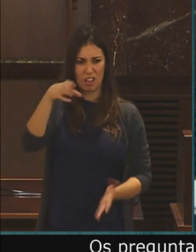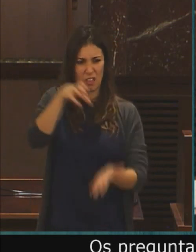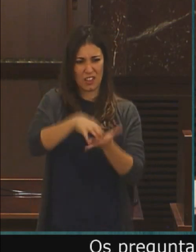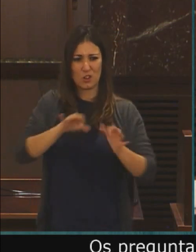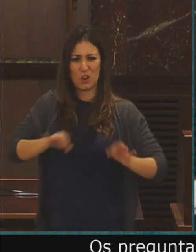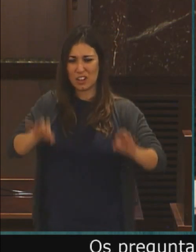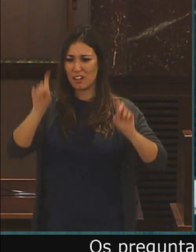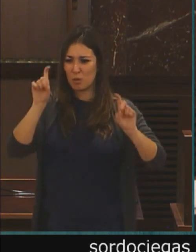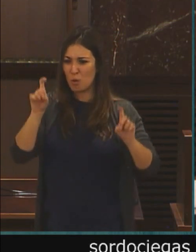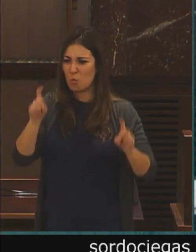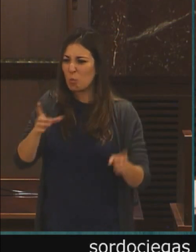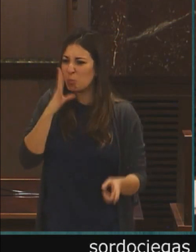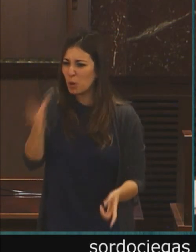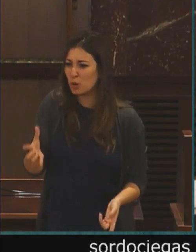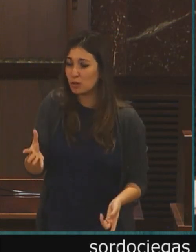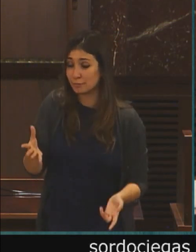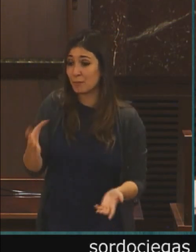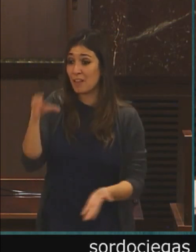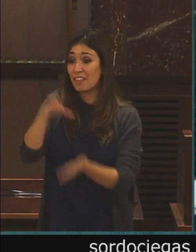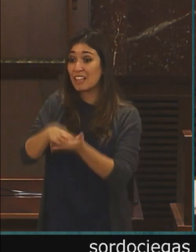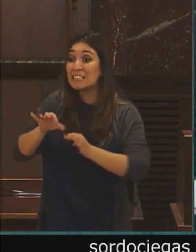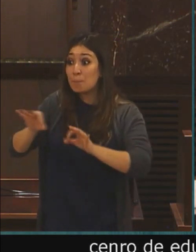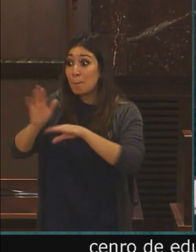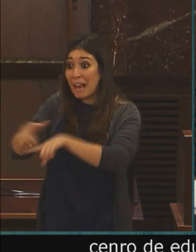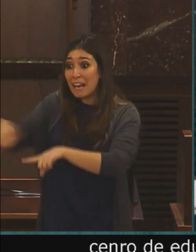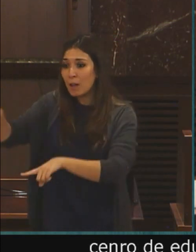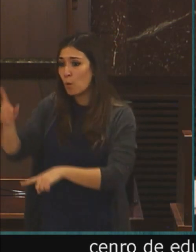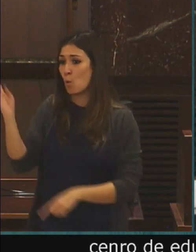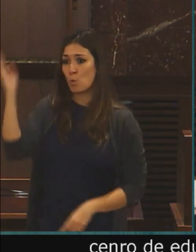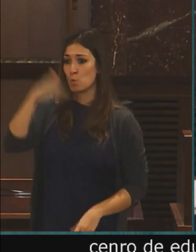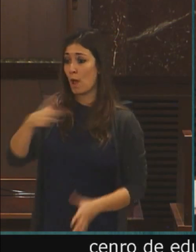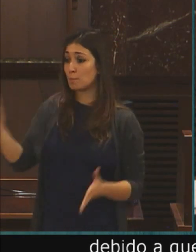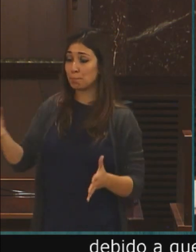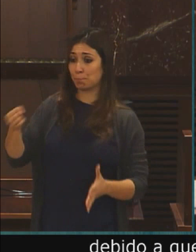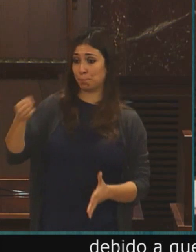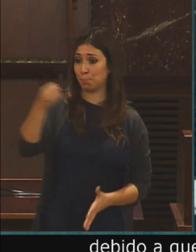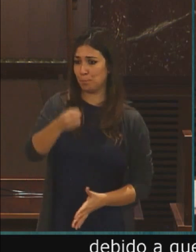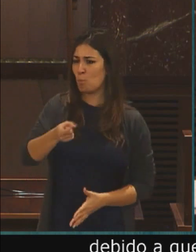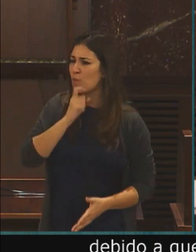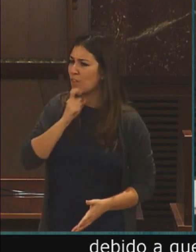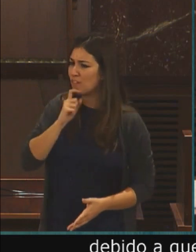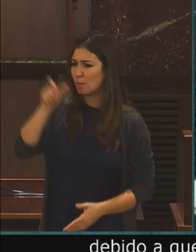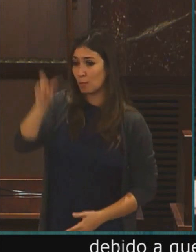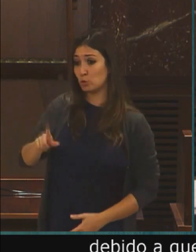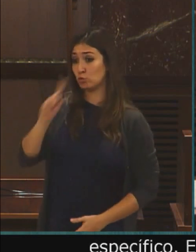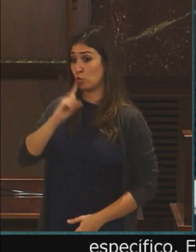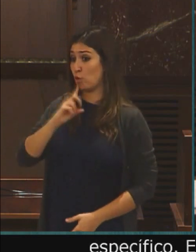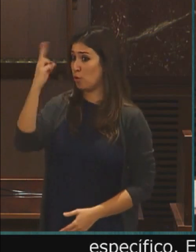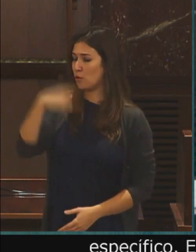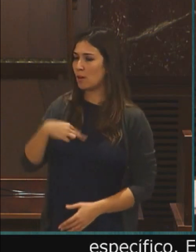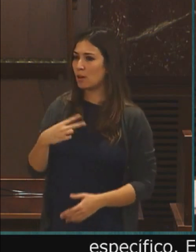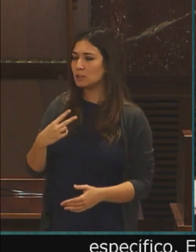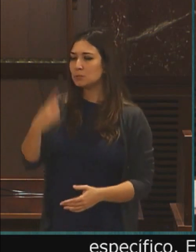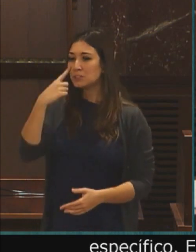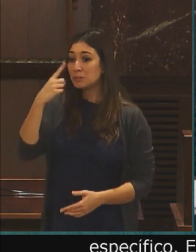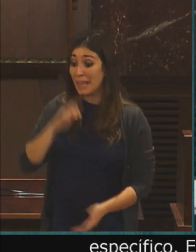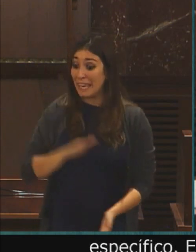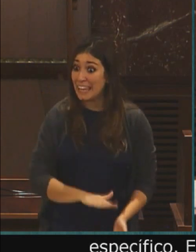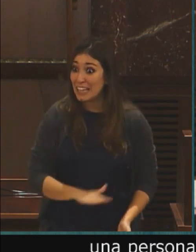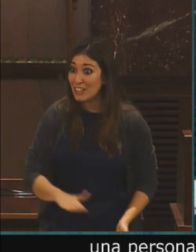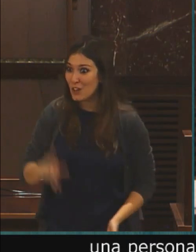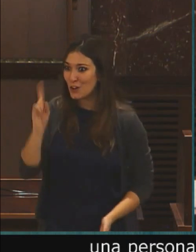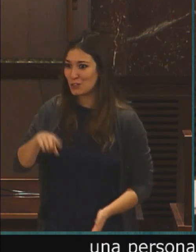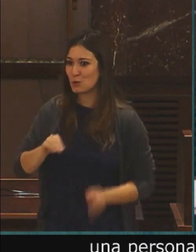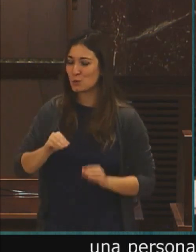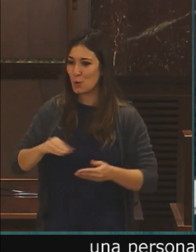centro de educación especial. Y esto es debido a que no hay un centro específico. Es muy difícil valorar si una persona sordociega, sobre todo cuando son niños,